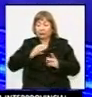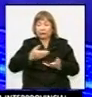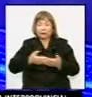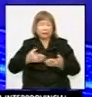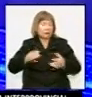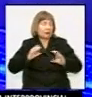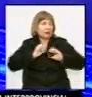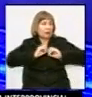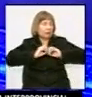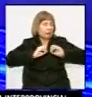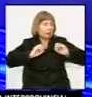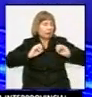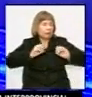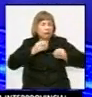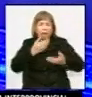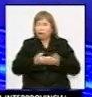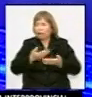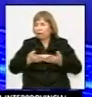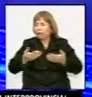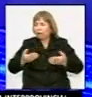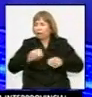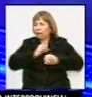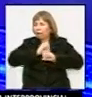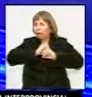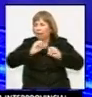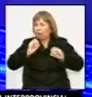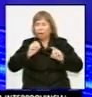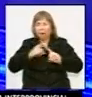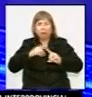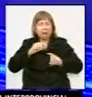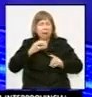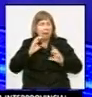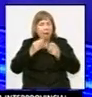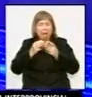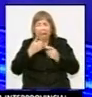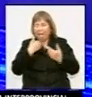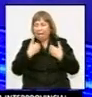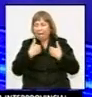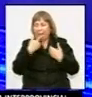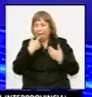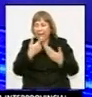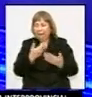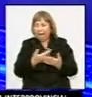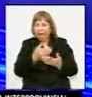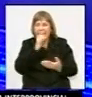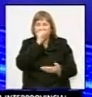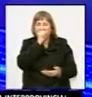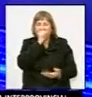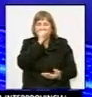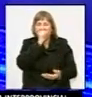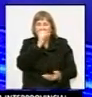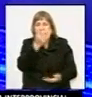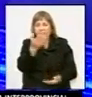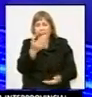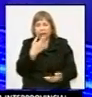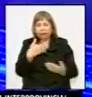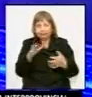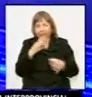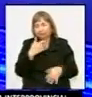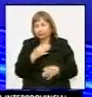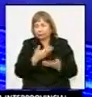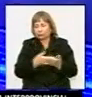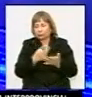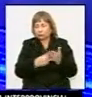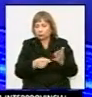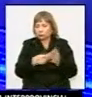Bueno, que nadie puede ser objeto de ningún tipo de agravio. Nosotros tenemos estas declaraciones. Ella ha cuestionado